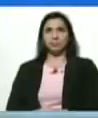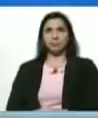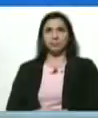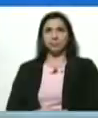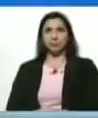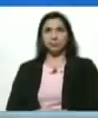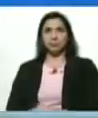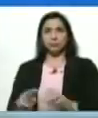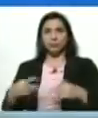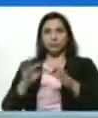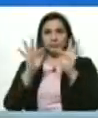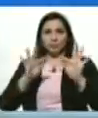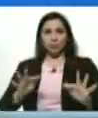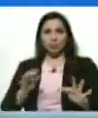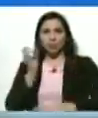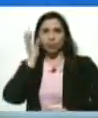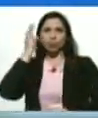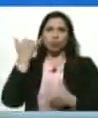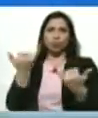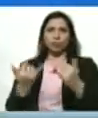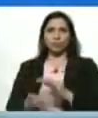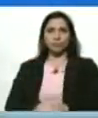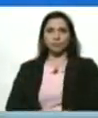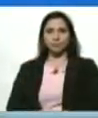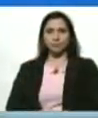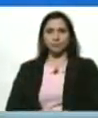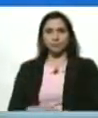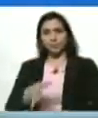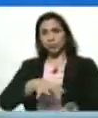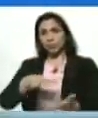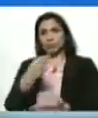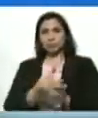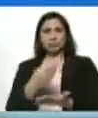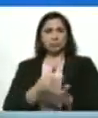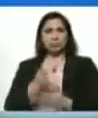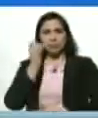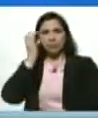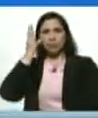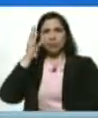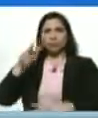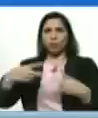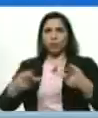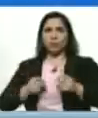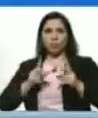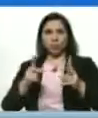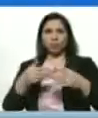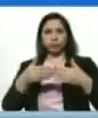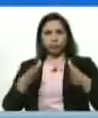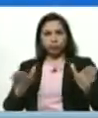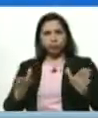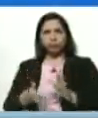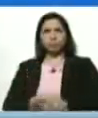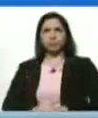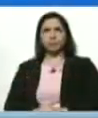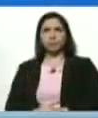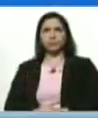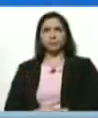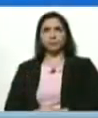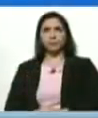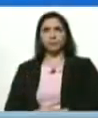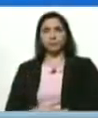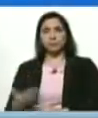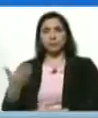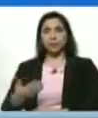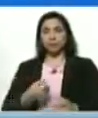dando la modalidad que surgió ahora la crisis siempre crea nuevas oportunidades y yo le abrí la compuerta están